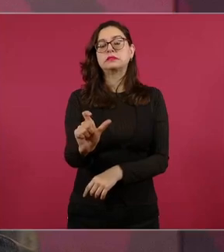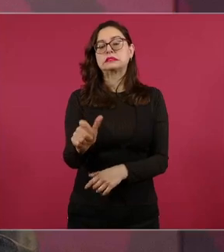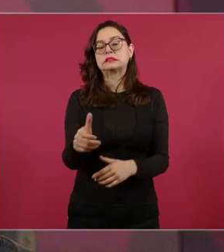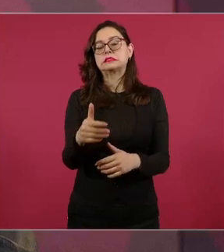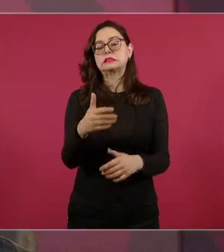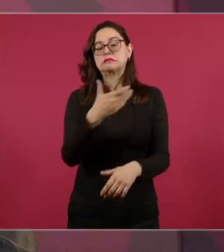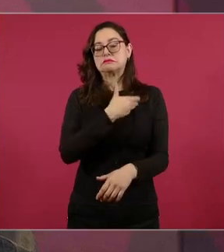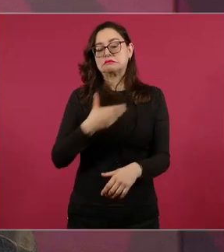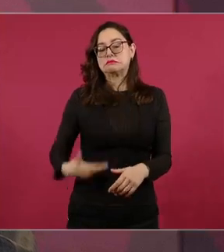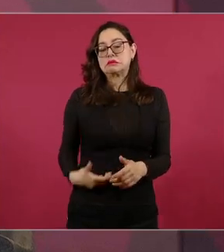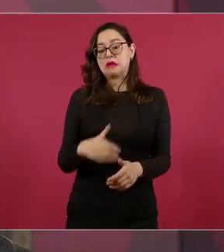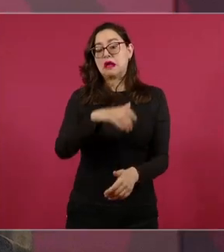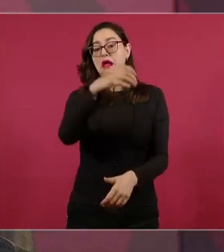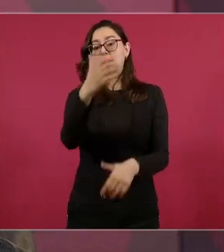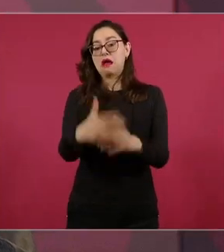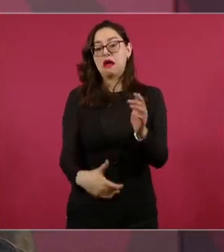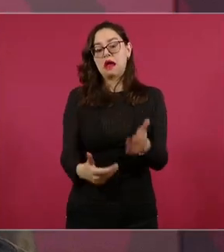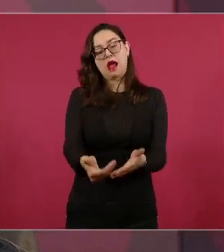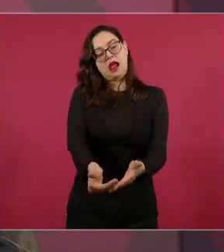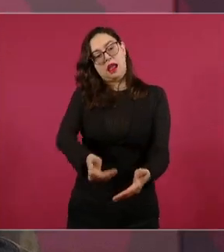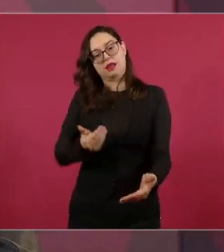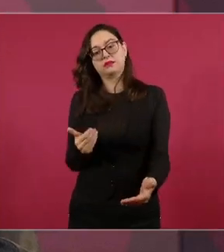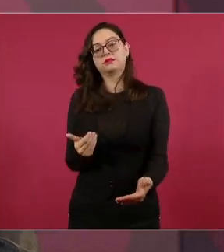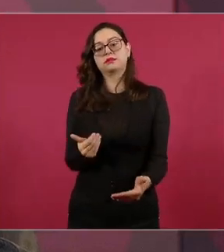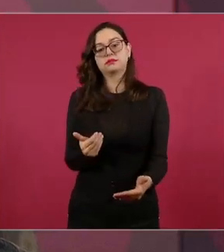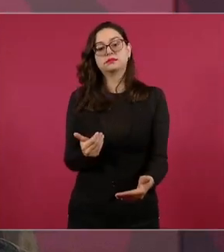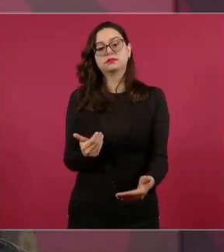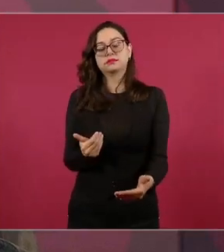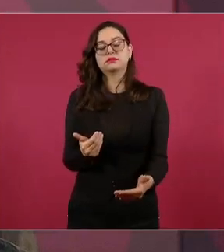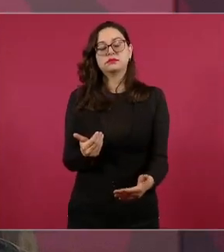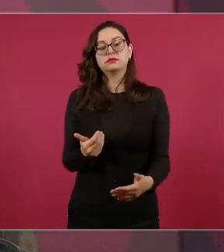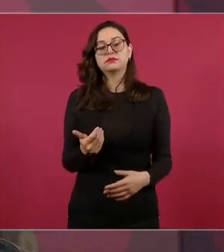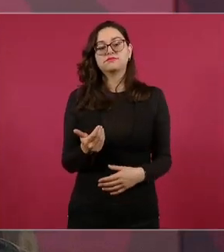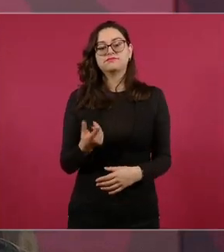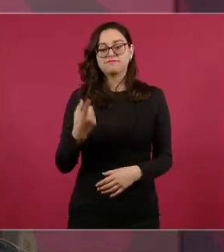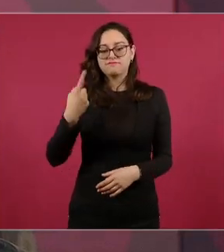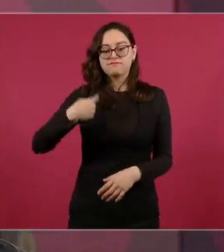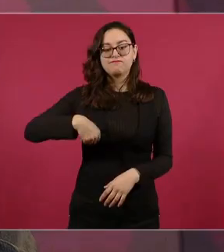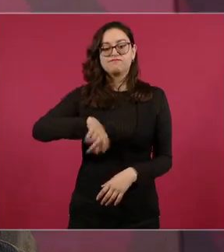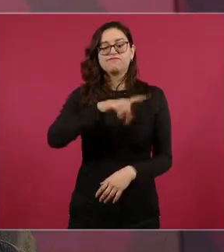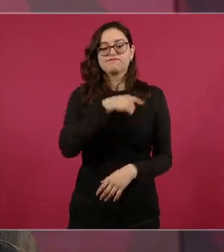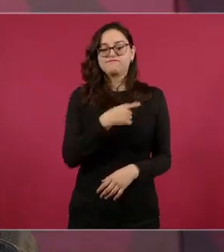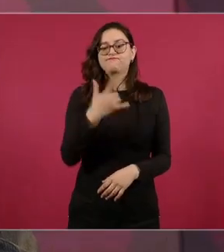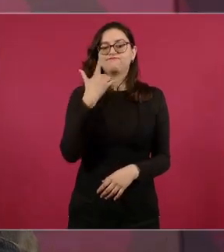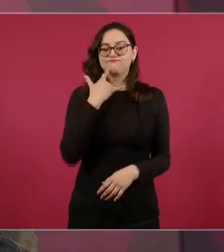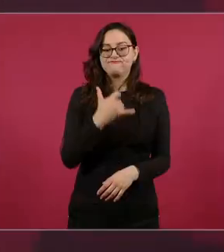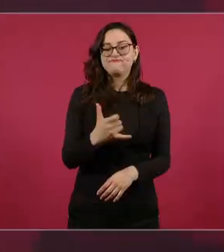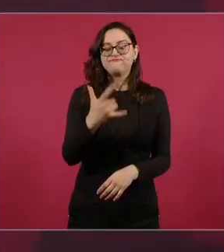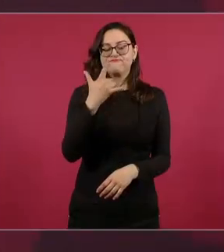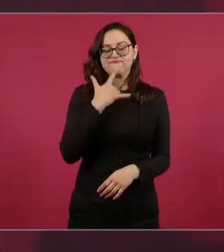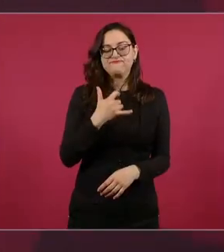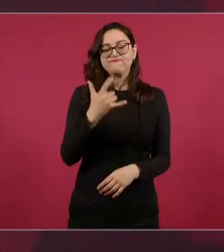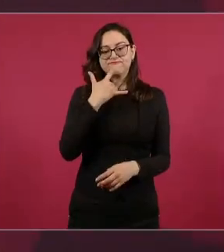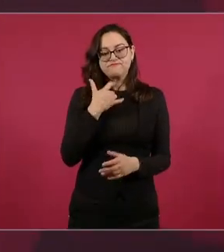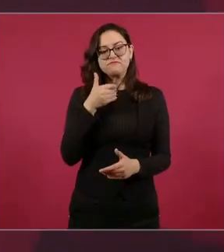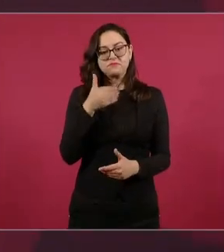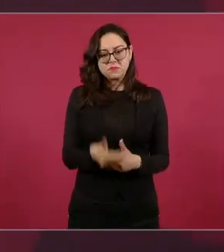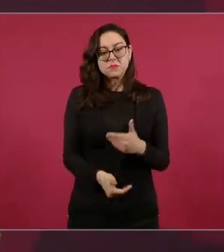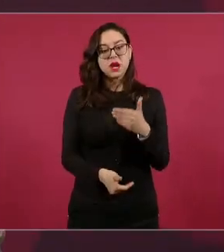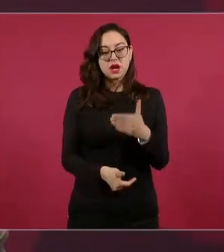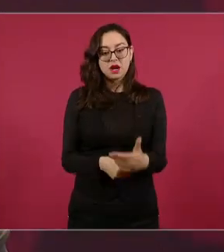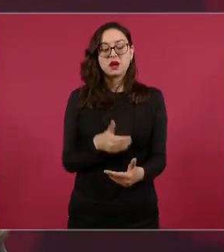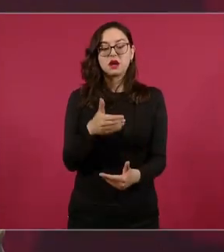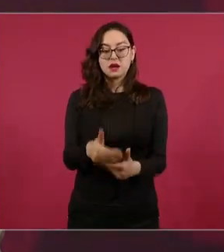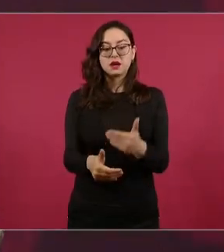de la República. En eso estamos. Se ha avanzado bastante. También